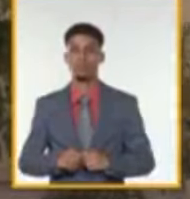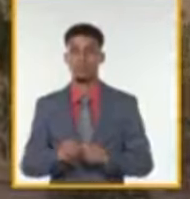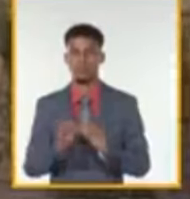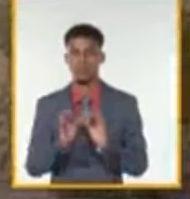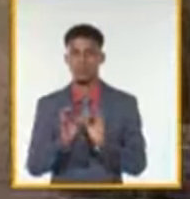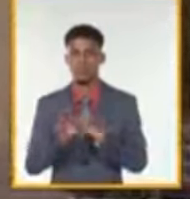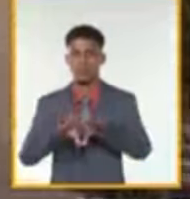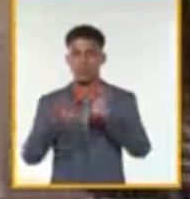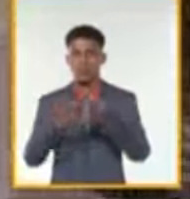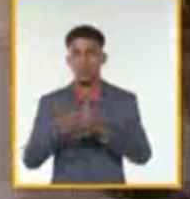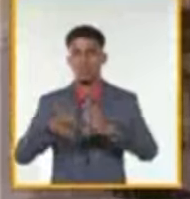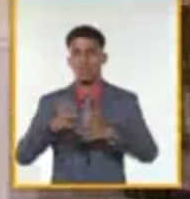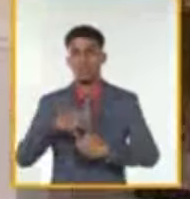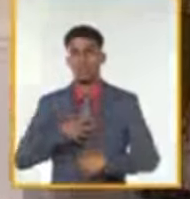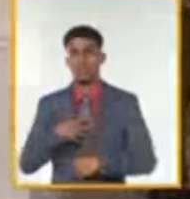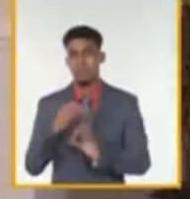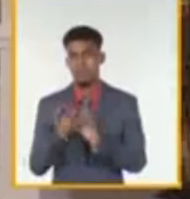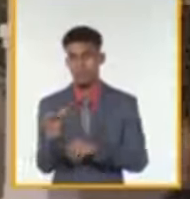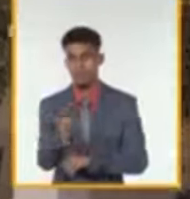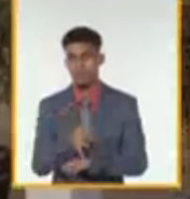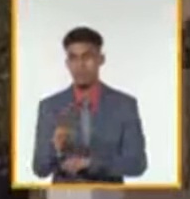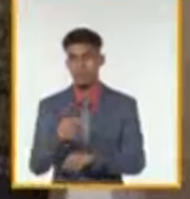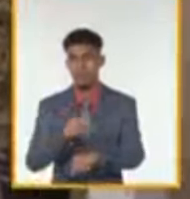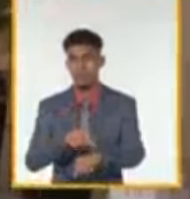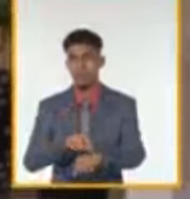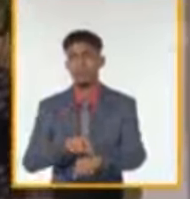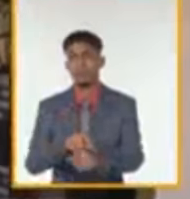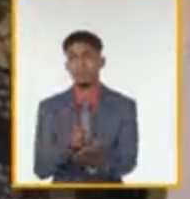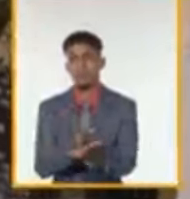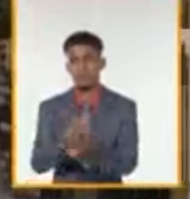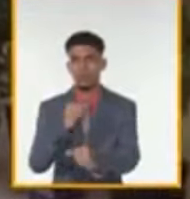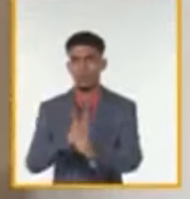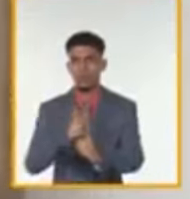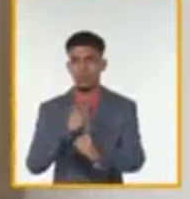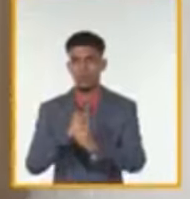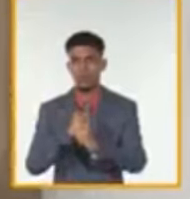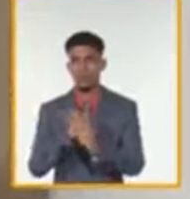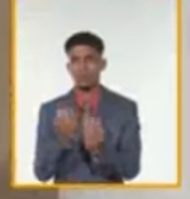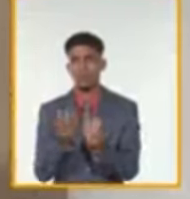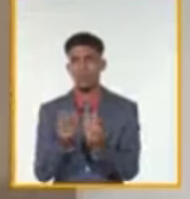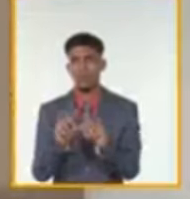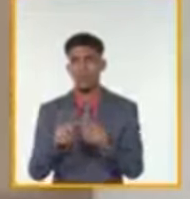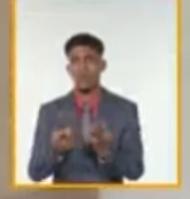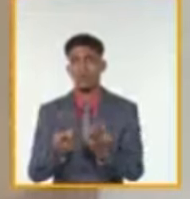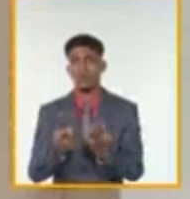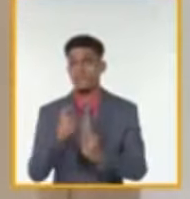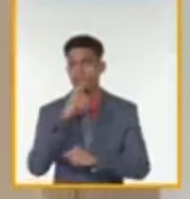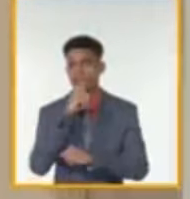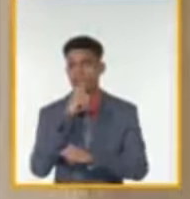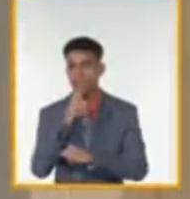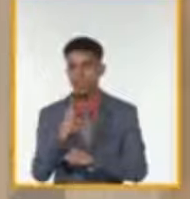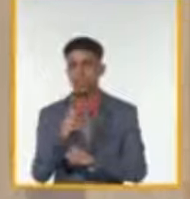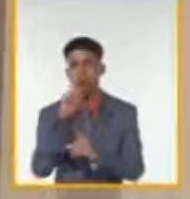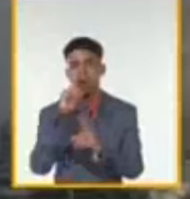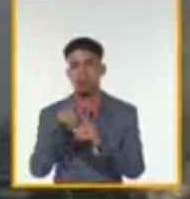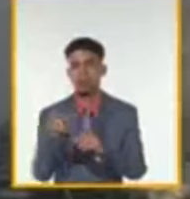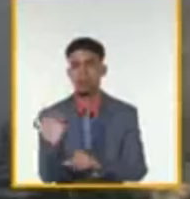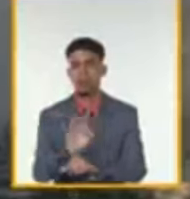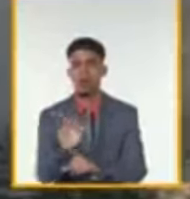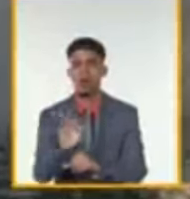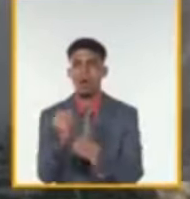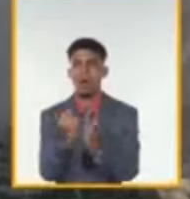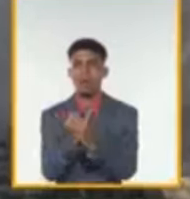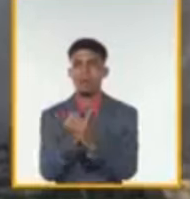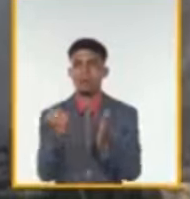municipio eh en estos tiempos se trabaja mucho lo ug gente pero nosotros Nunca hemos perdido la la visión de la estrategia que se ha aprobado en la